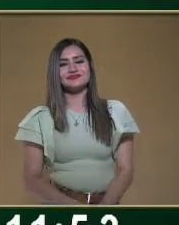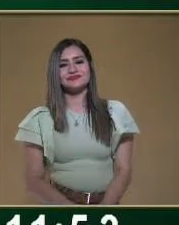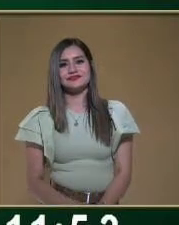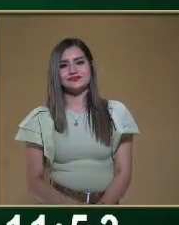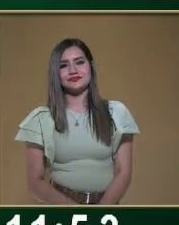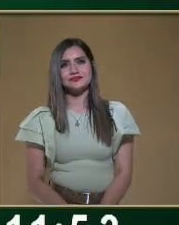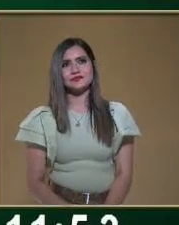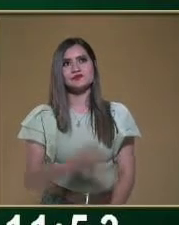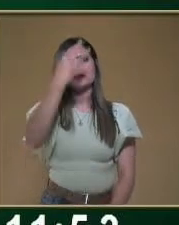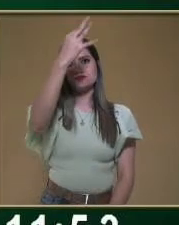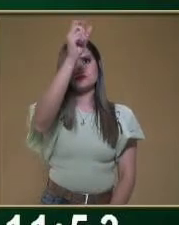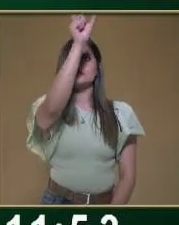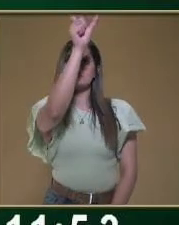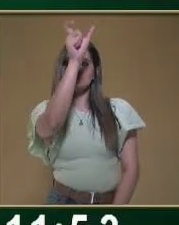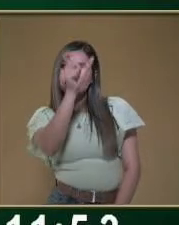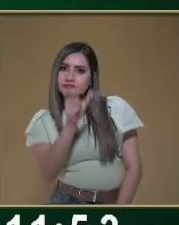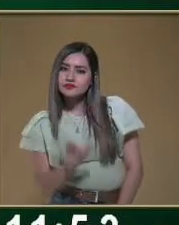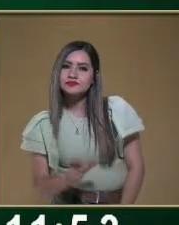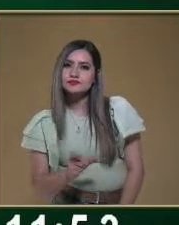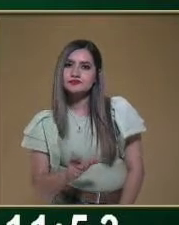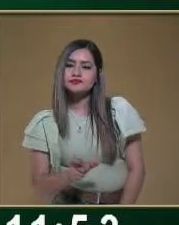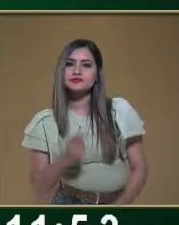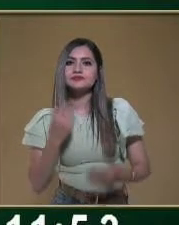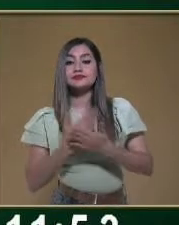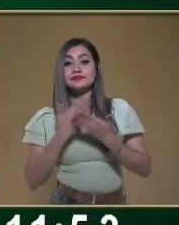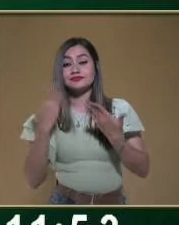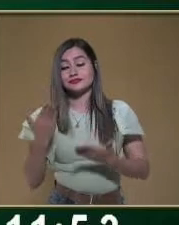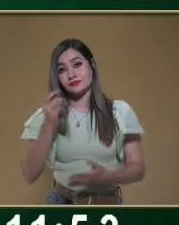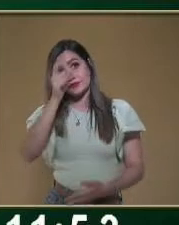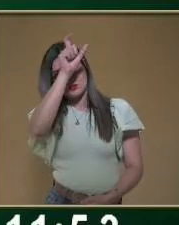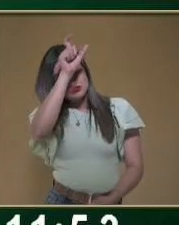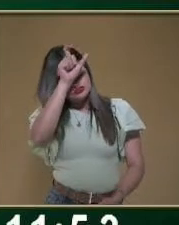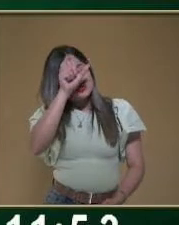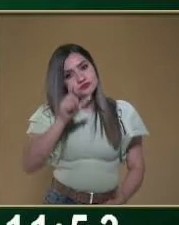nuestra columna. Como va hacia abajo,